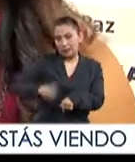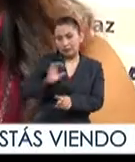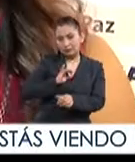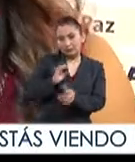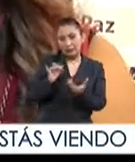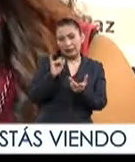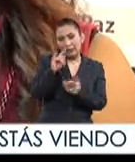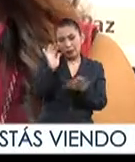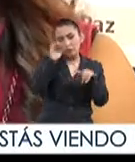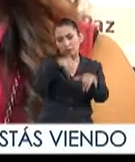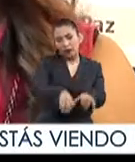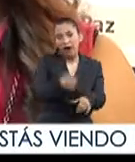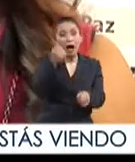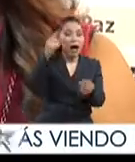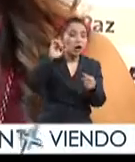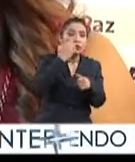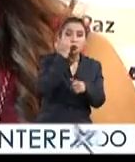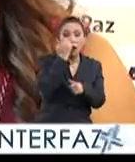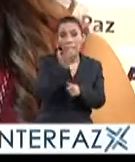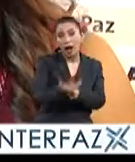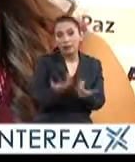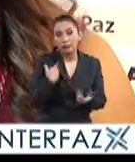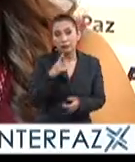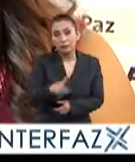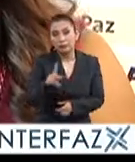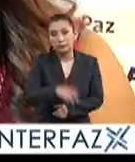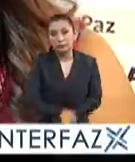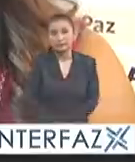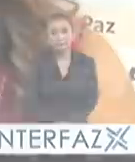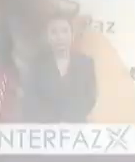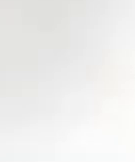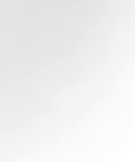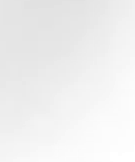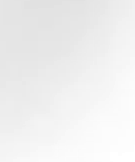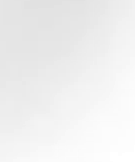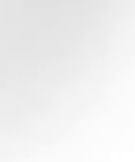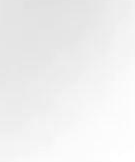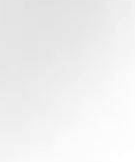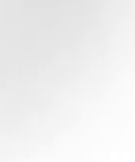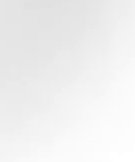puedan incorporarse a algún plantel educativo público.